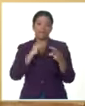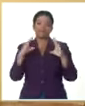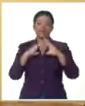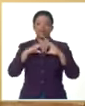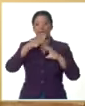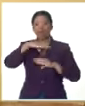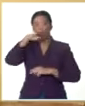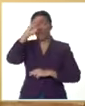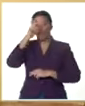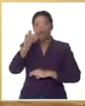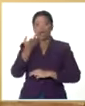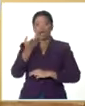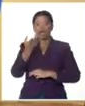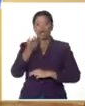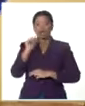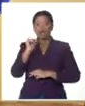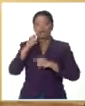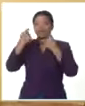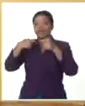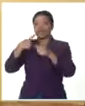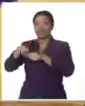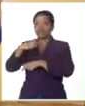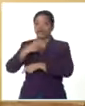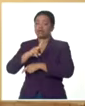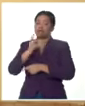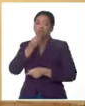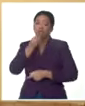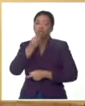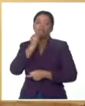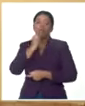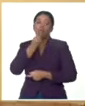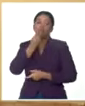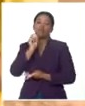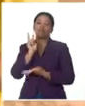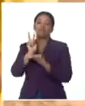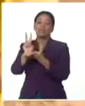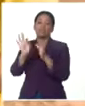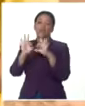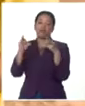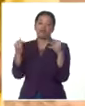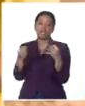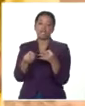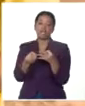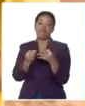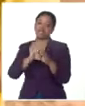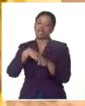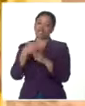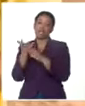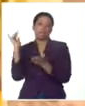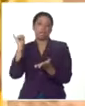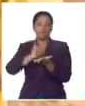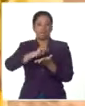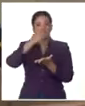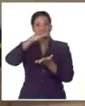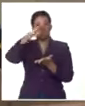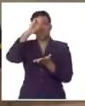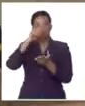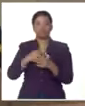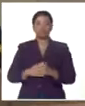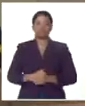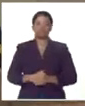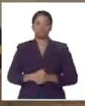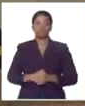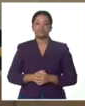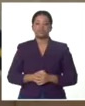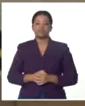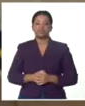un interés en emigrar, pueda visitar a un ser querido en los Estados Unidos. La delegación cubana planteará los estímulos a la migración